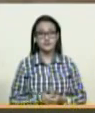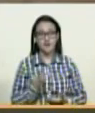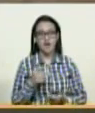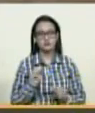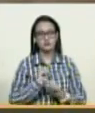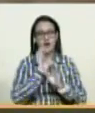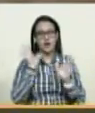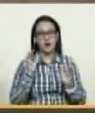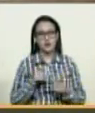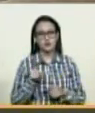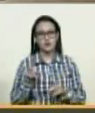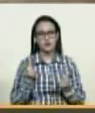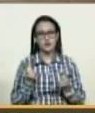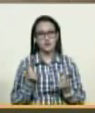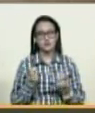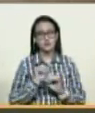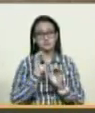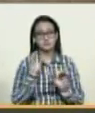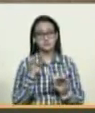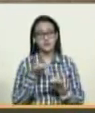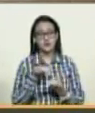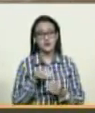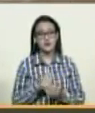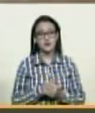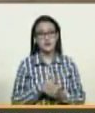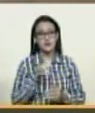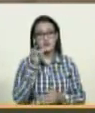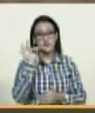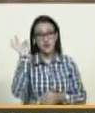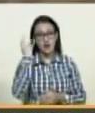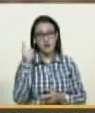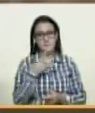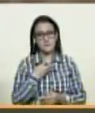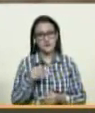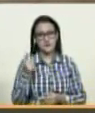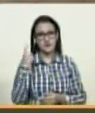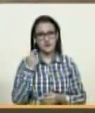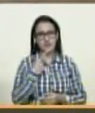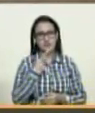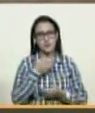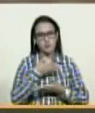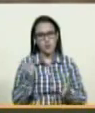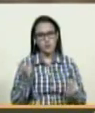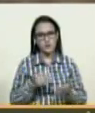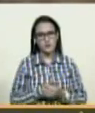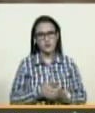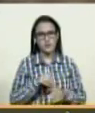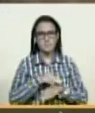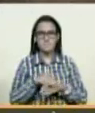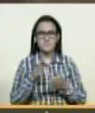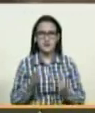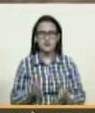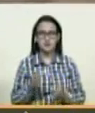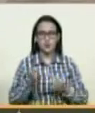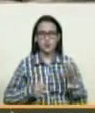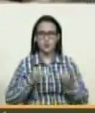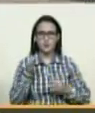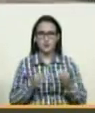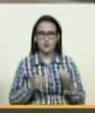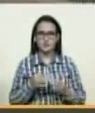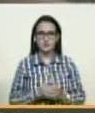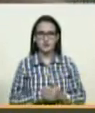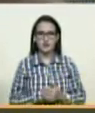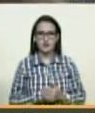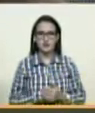y los elementos que ha dado el fiscal general de la república es que el presidente ayer dio públicamente que el ministerio reverol ha dado bueno también